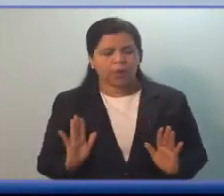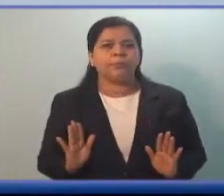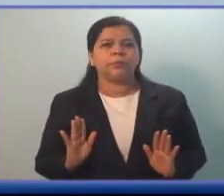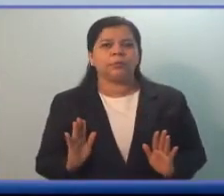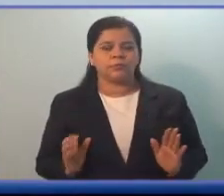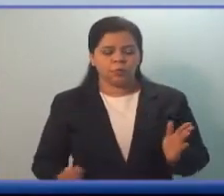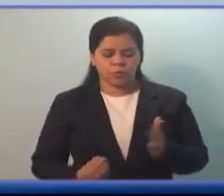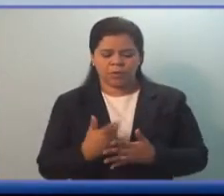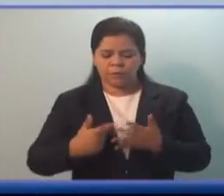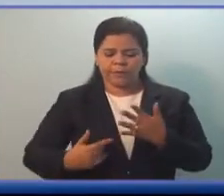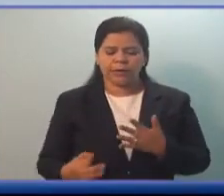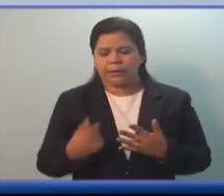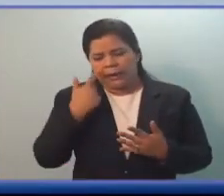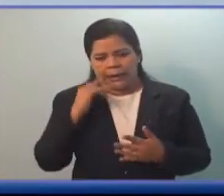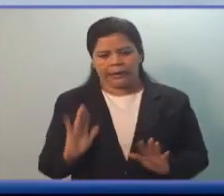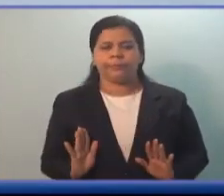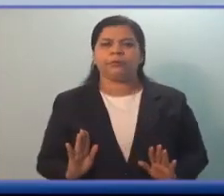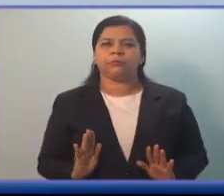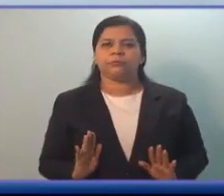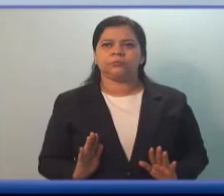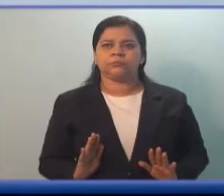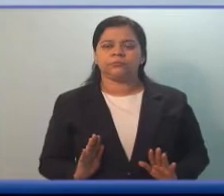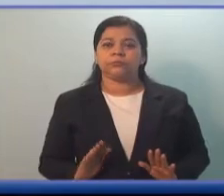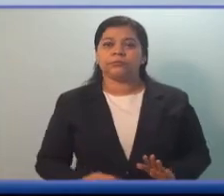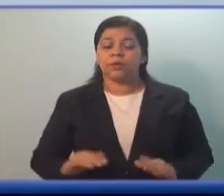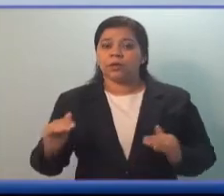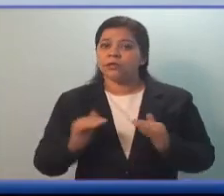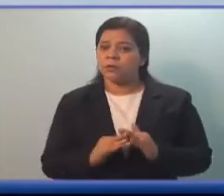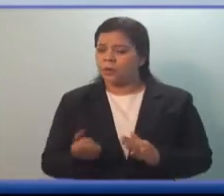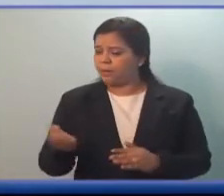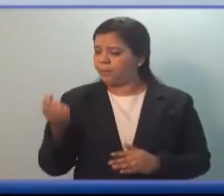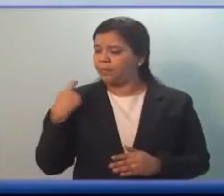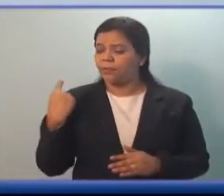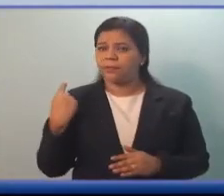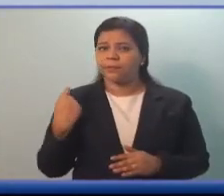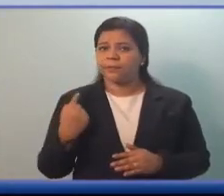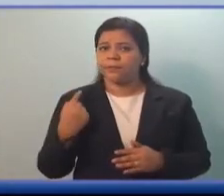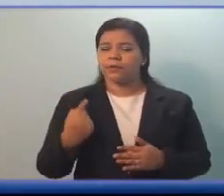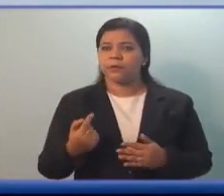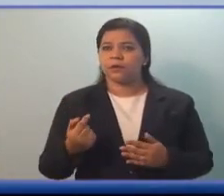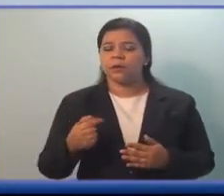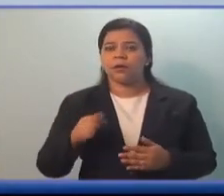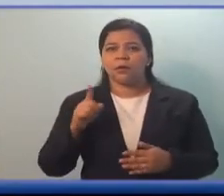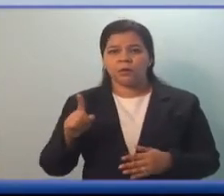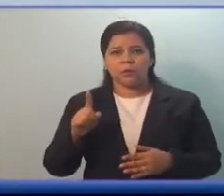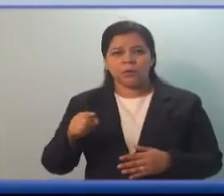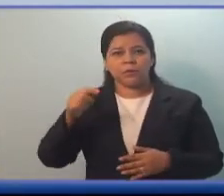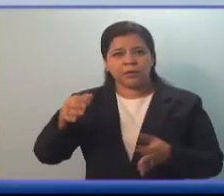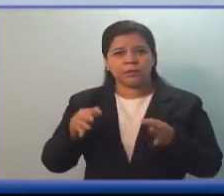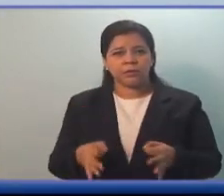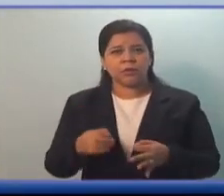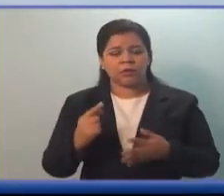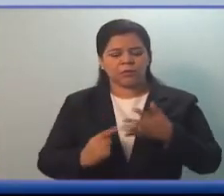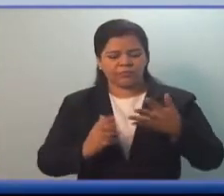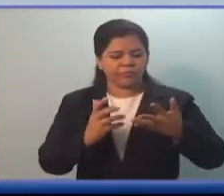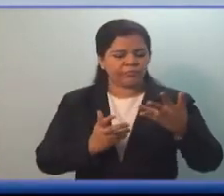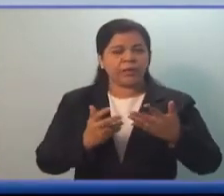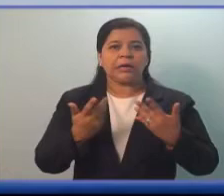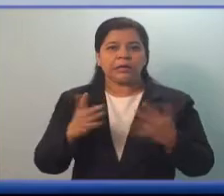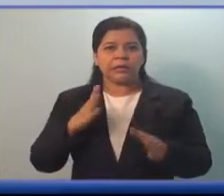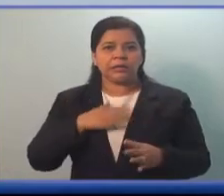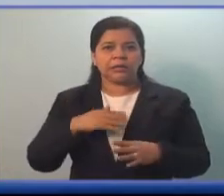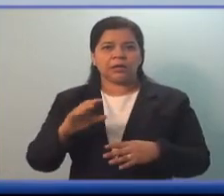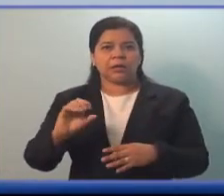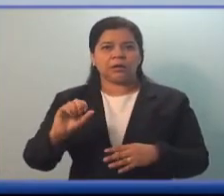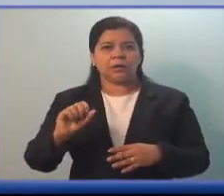o la nueva ley, etcétera, para decir algo. Es como lo que acaba de pasar con la con una sentencia de inconstitucionalidad que tiene que ver con las